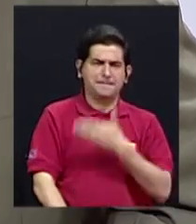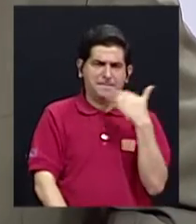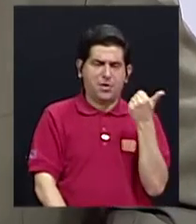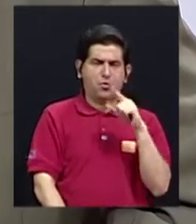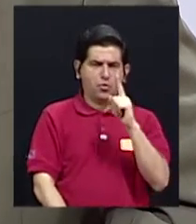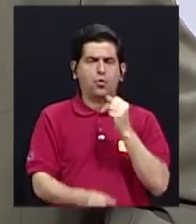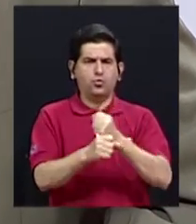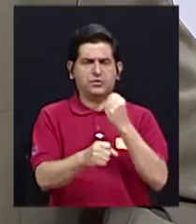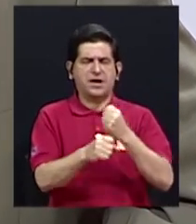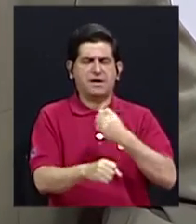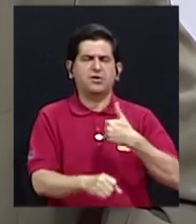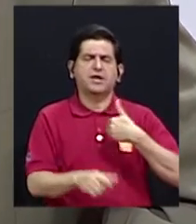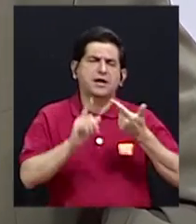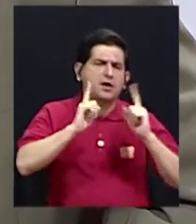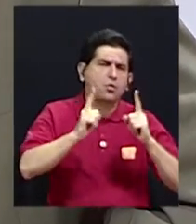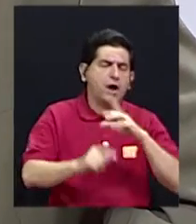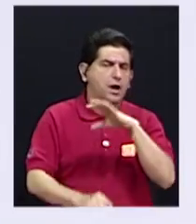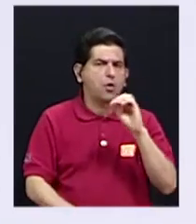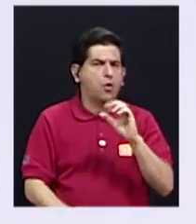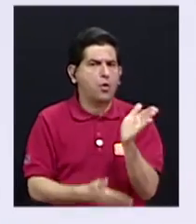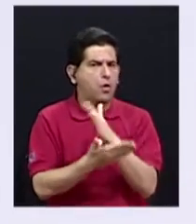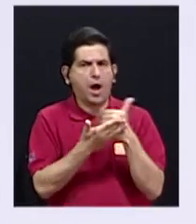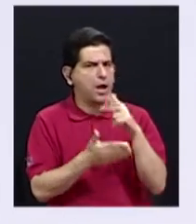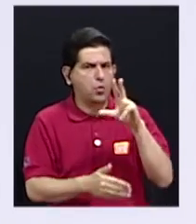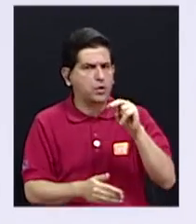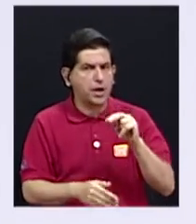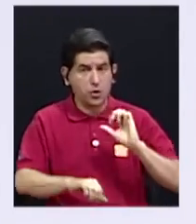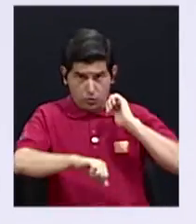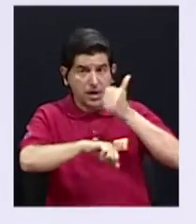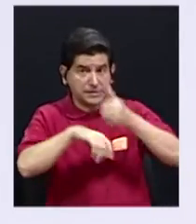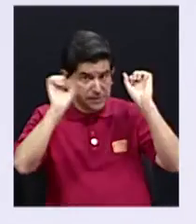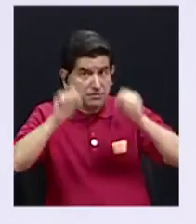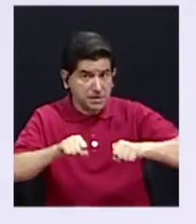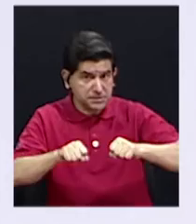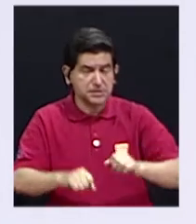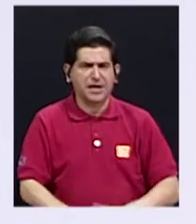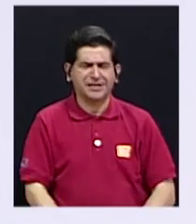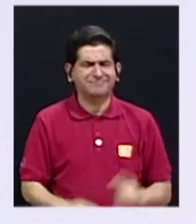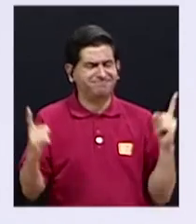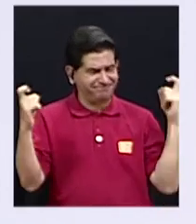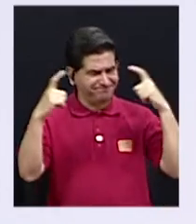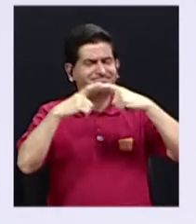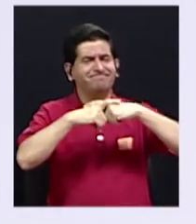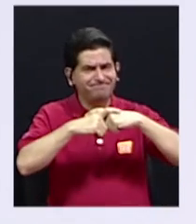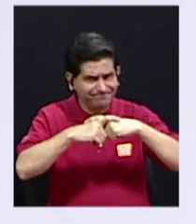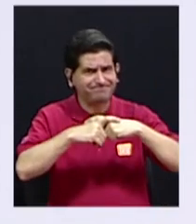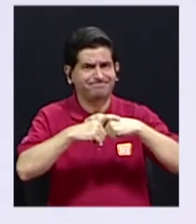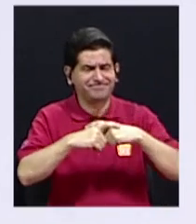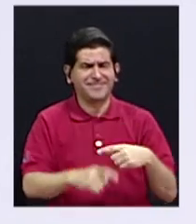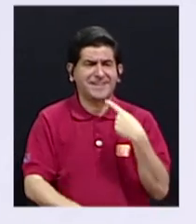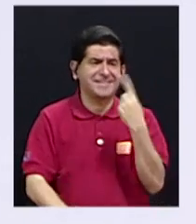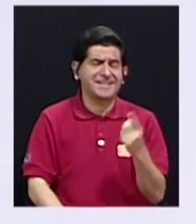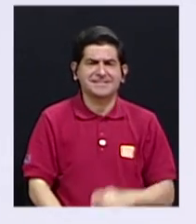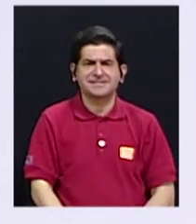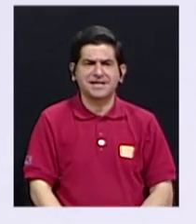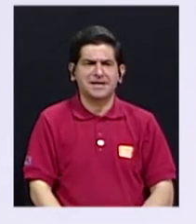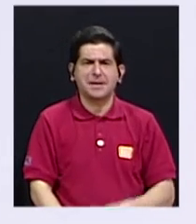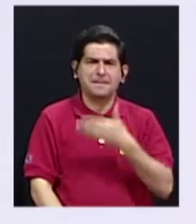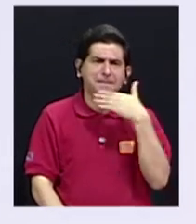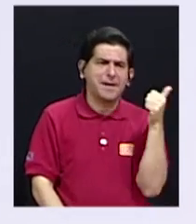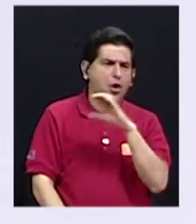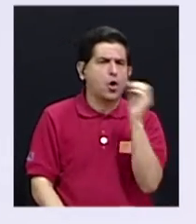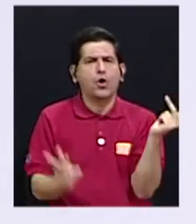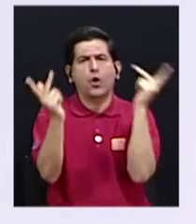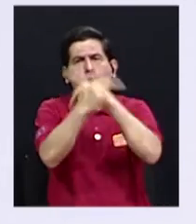trabajo y cuáles son las que no si se puede establecer si eso fue es bastante complicado o sea establecer quién es la mejor y quién es la